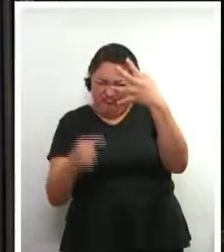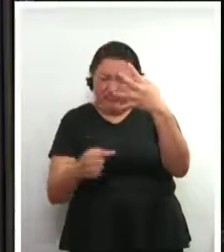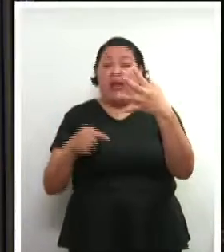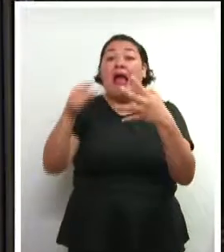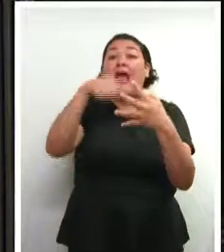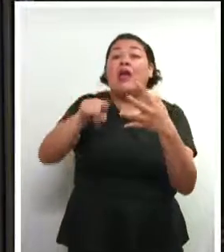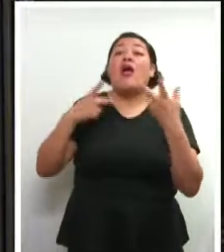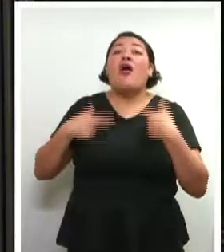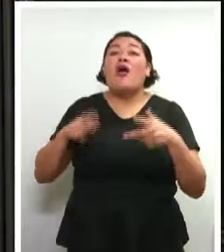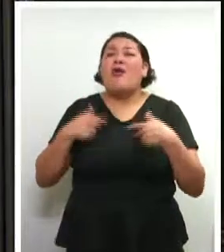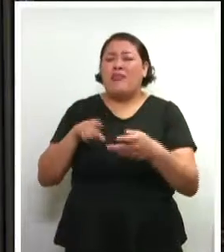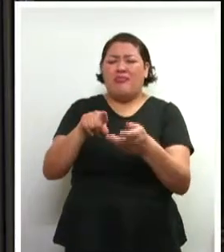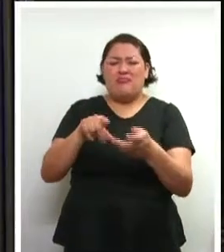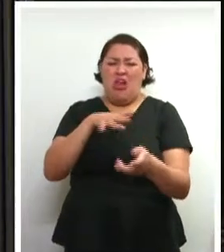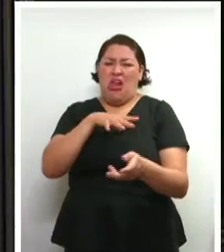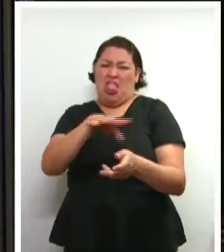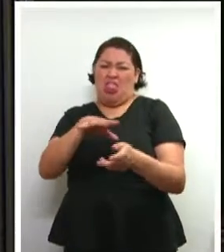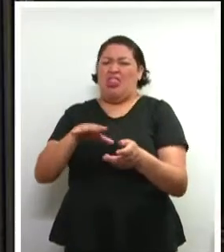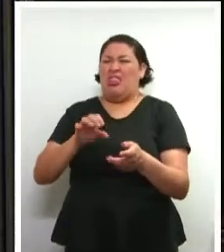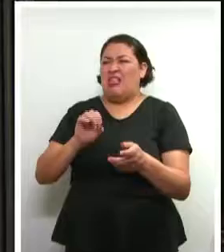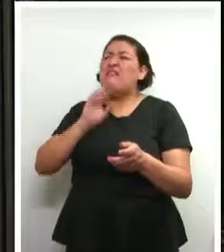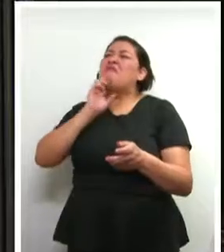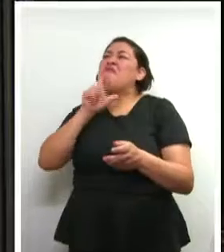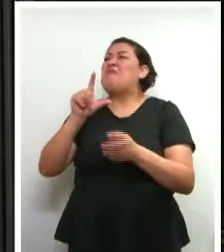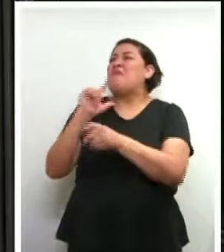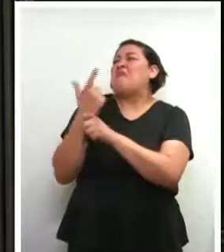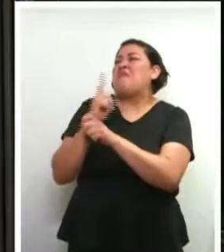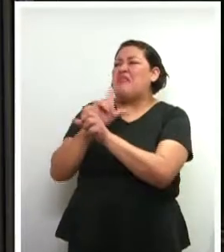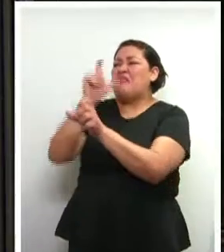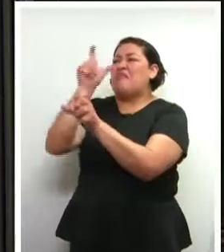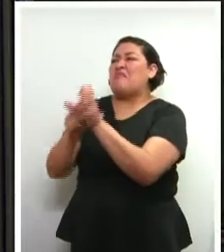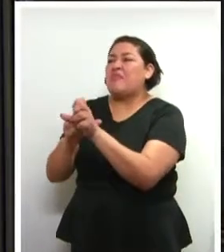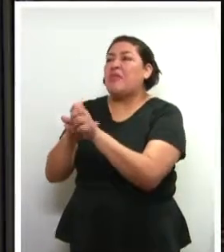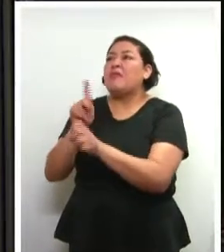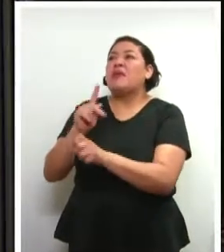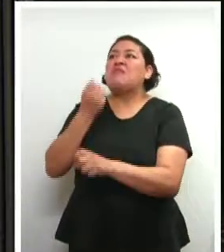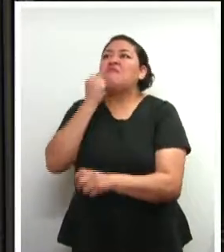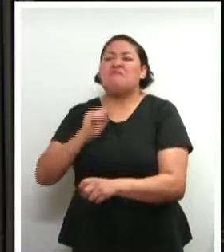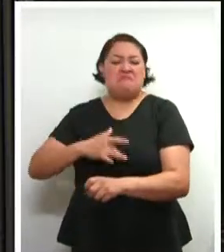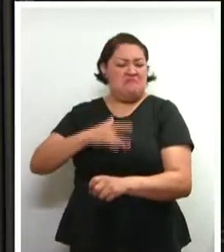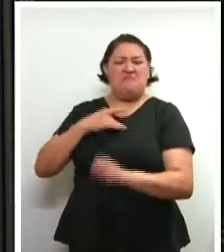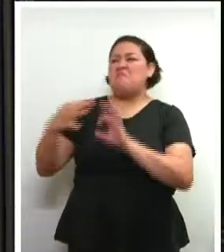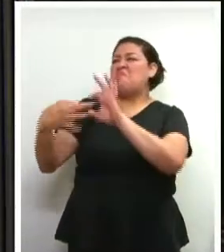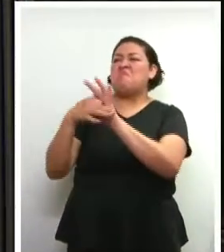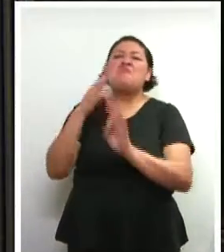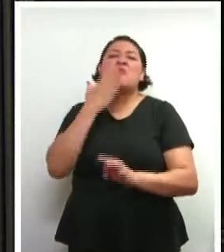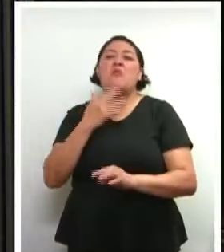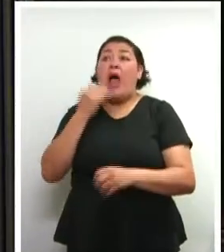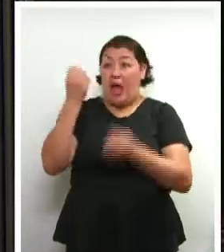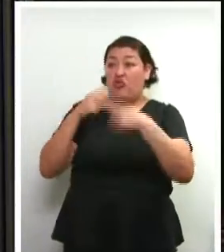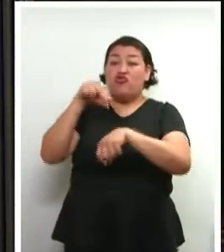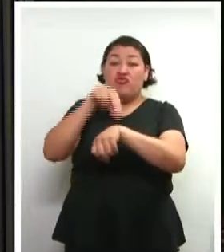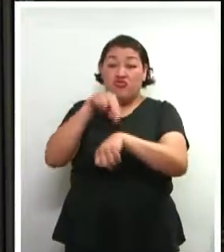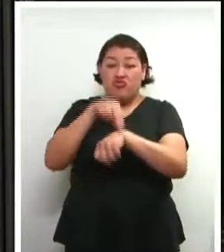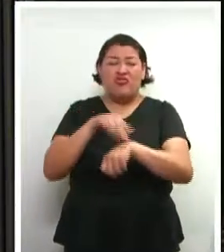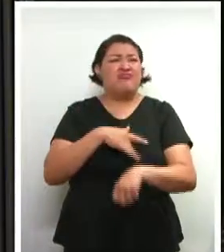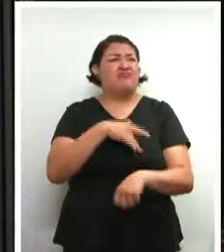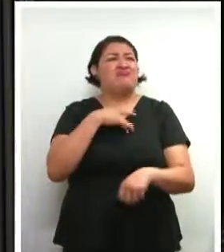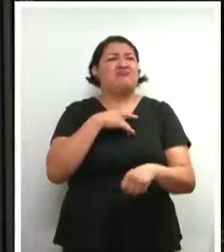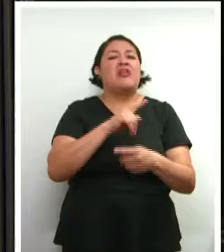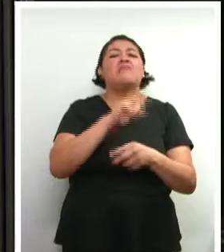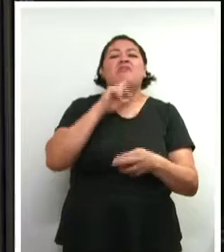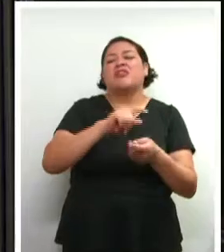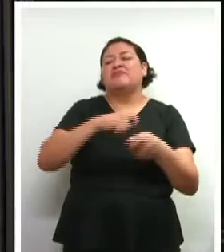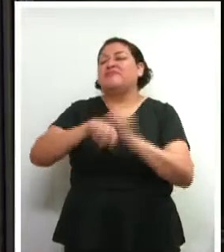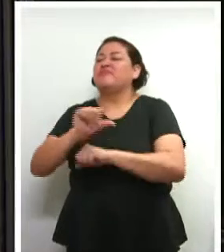número de gente estudie carreras que no les gusten o para las cuales no tienen ni talento ni facilidad. ¿Cuántos médicos no hay que trabajen como taxistas? ¿O cuántos abogados